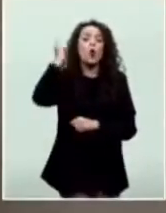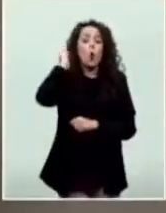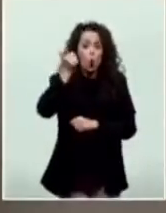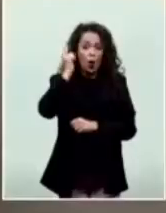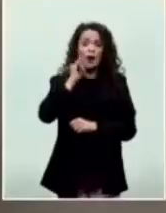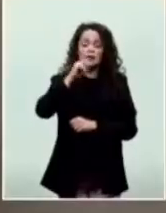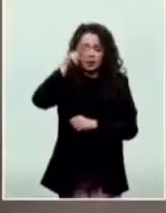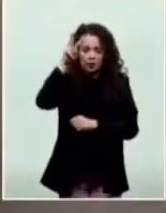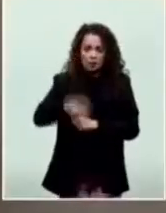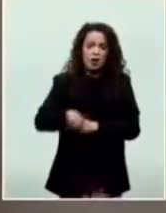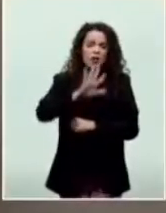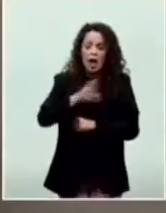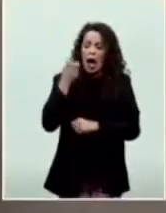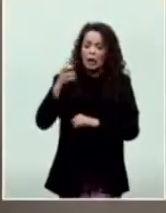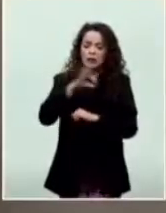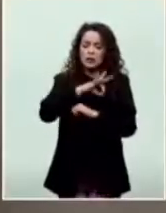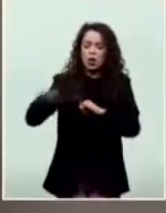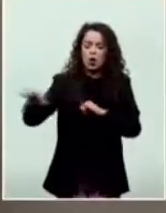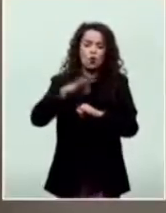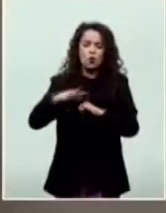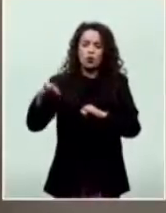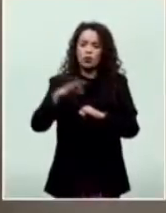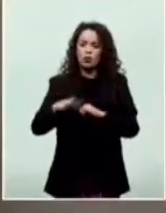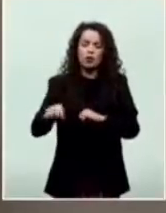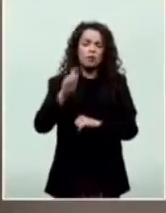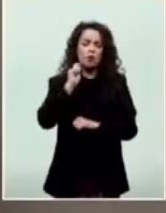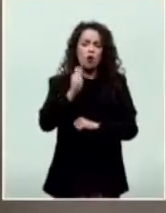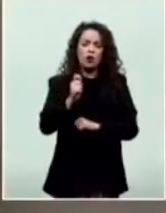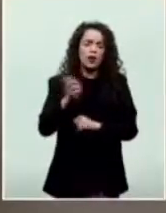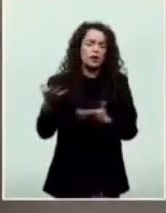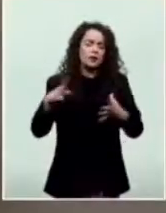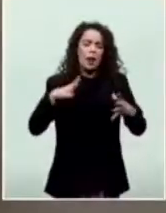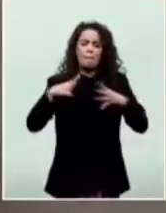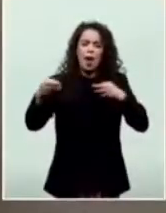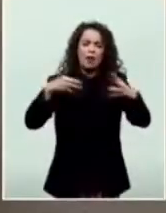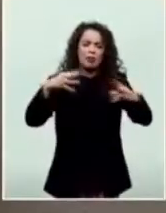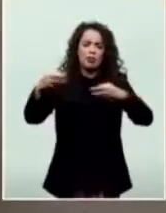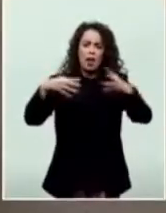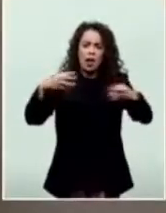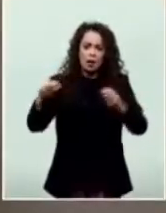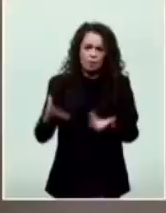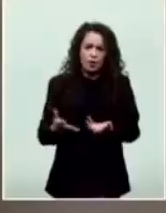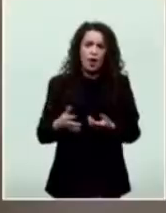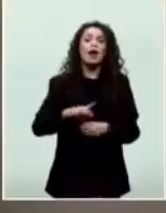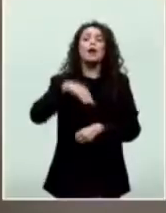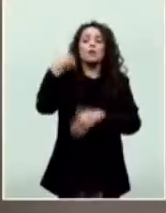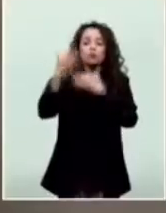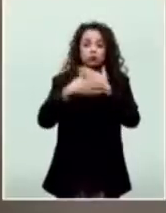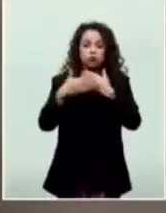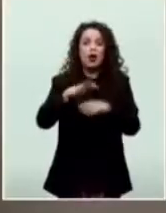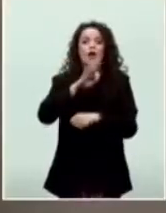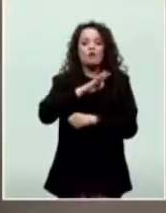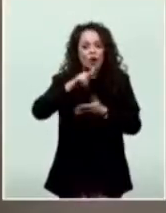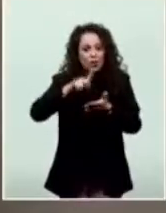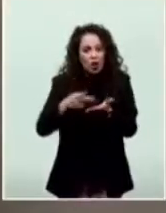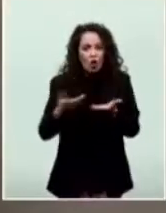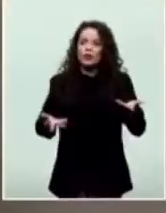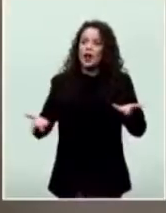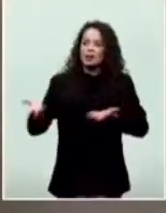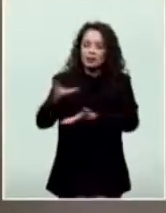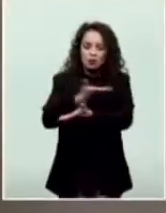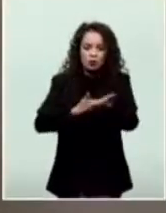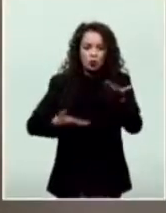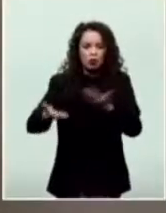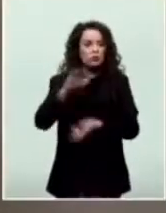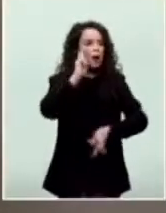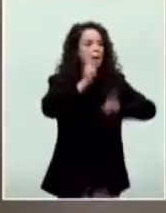parte de la pandemia y ya pronto pues podamos estar socializando, incluso sin